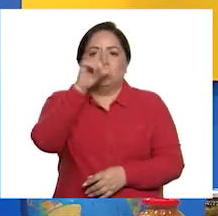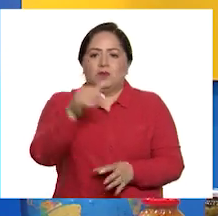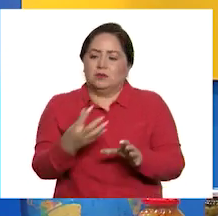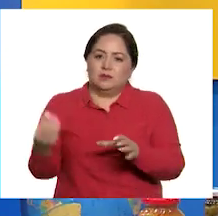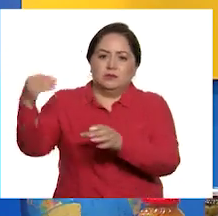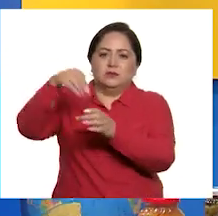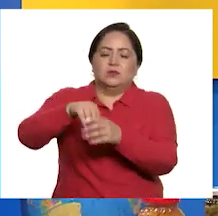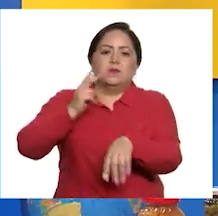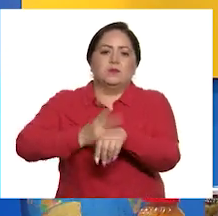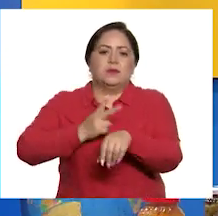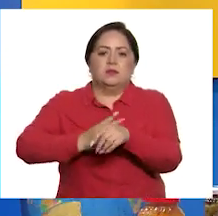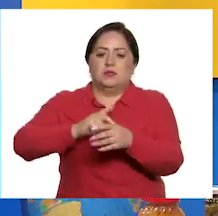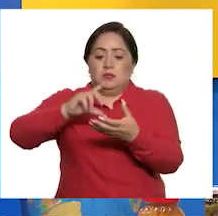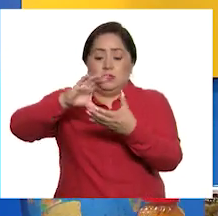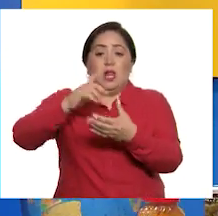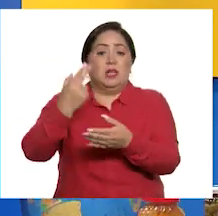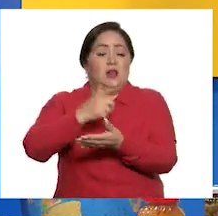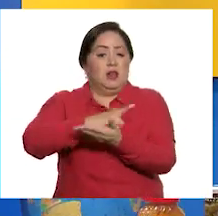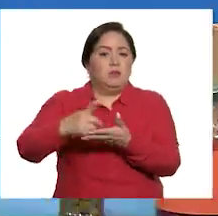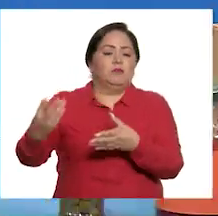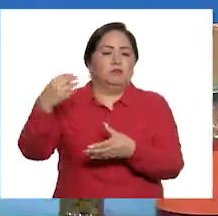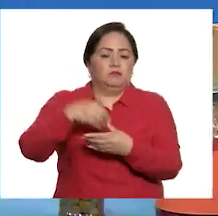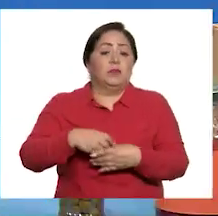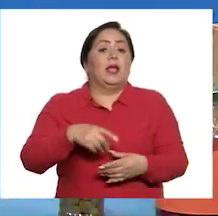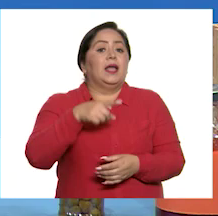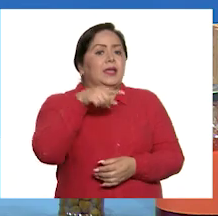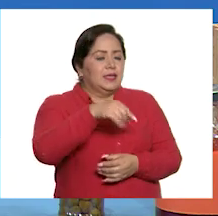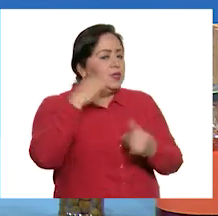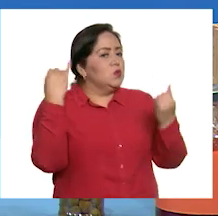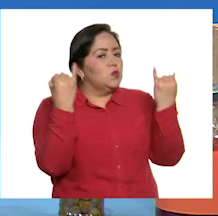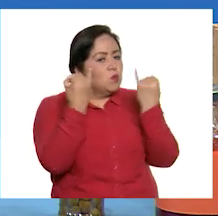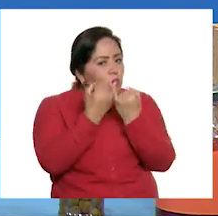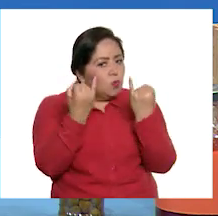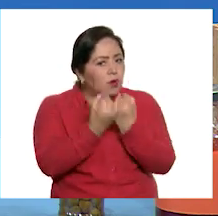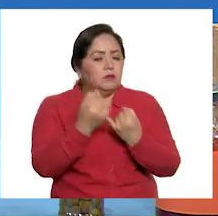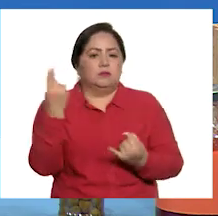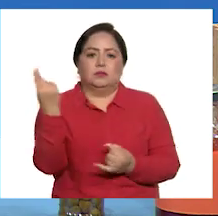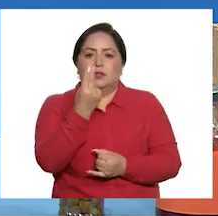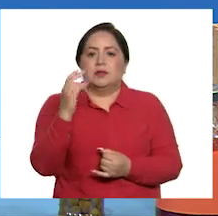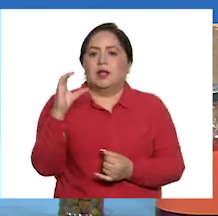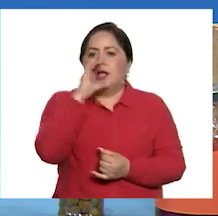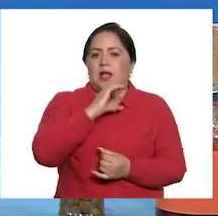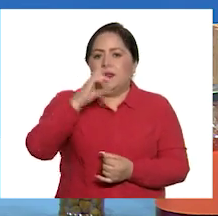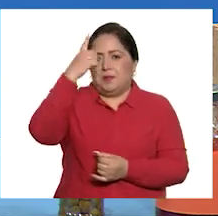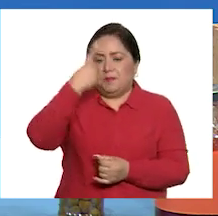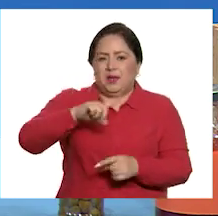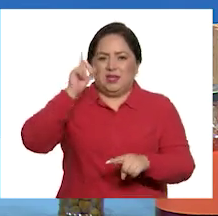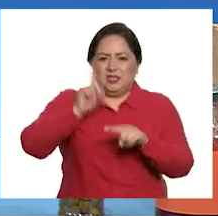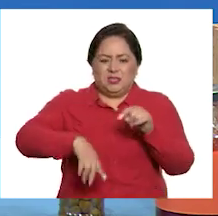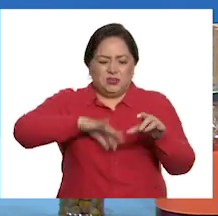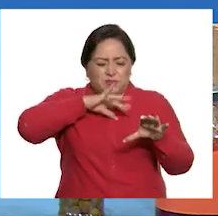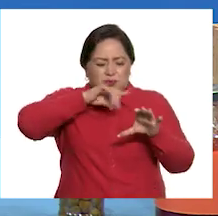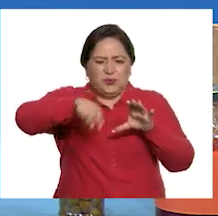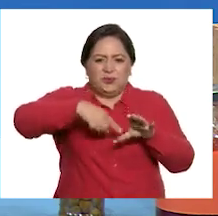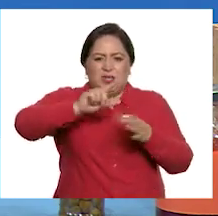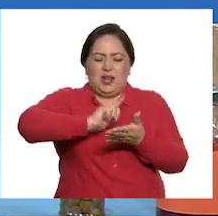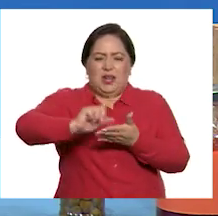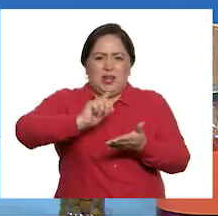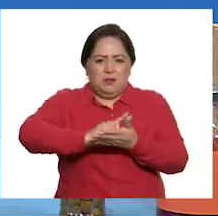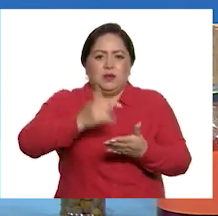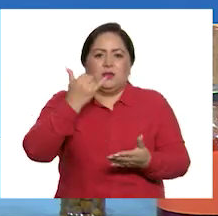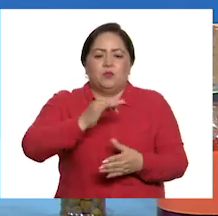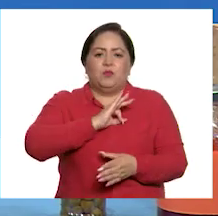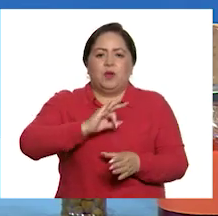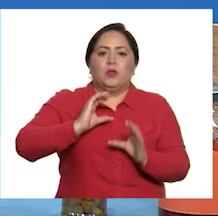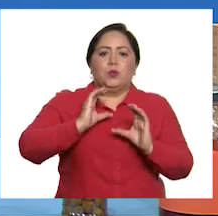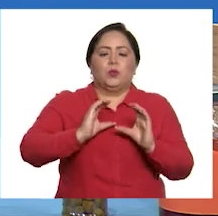coloquen en un frasquito esterilizado. En el que también se requiere calor para quitarle los microorganismos y así